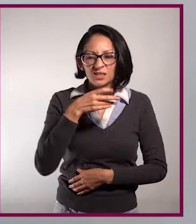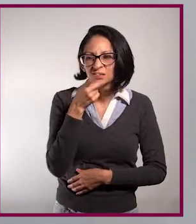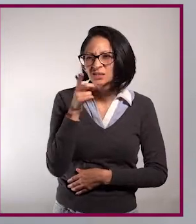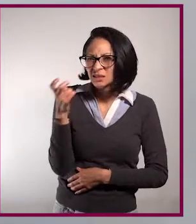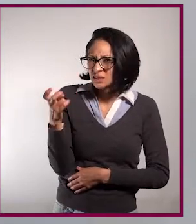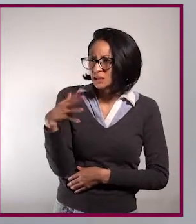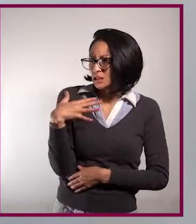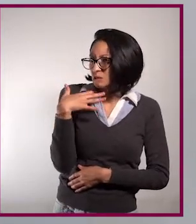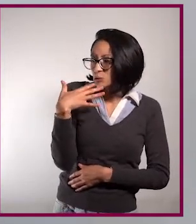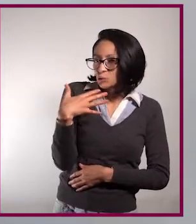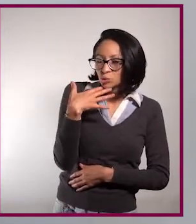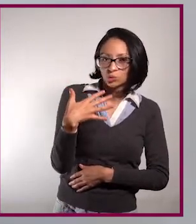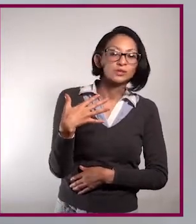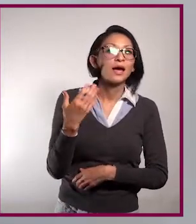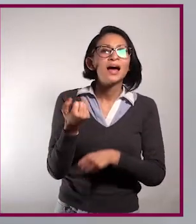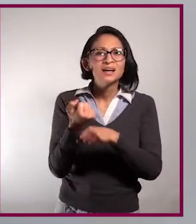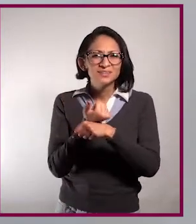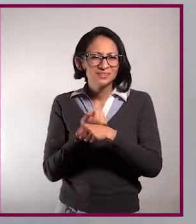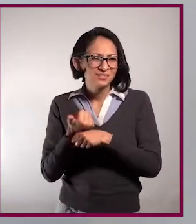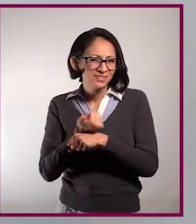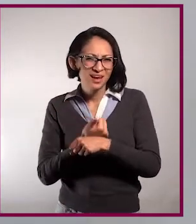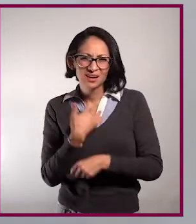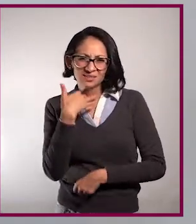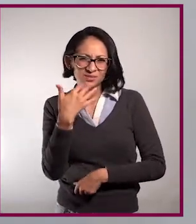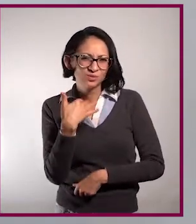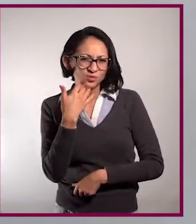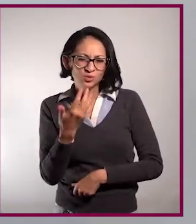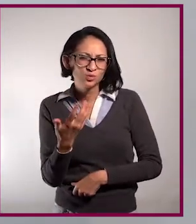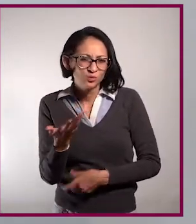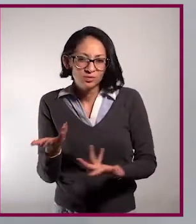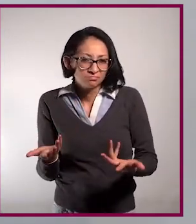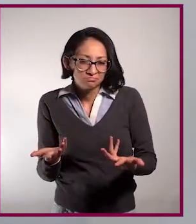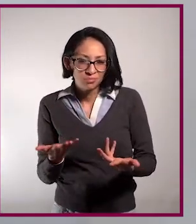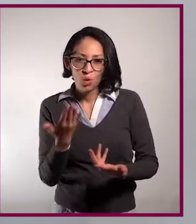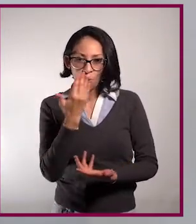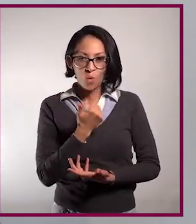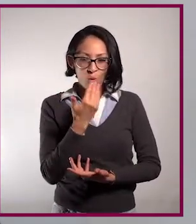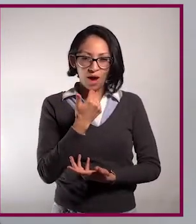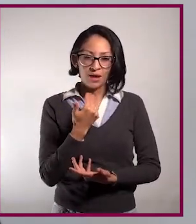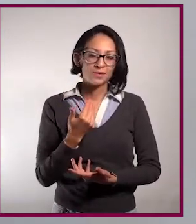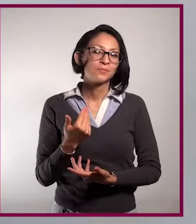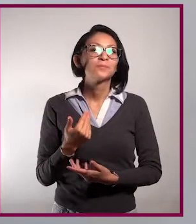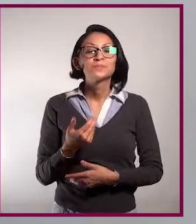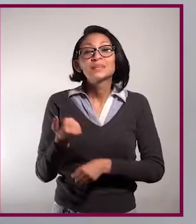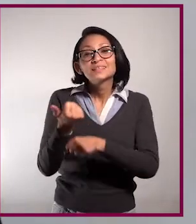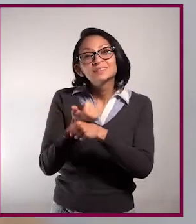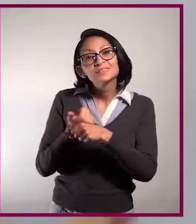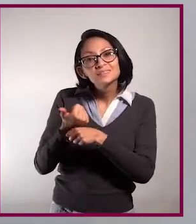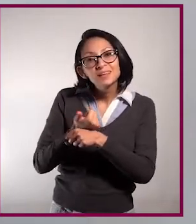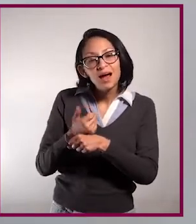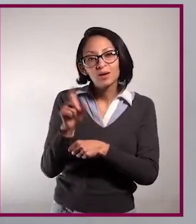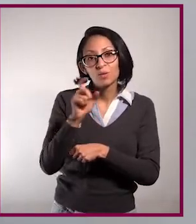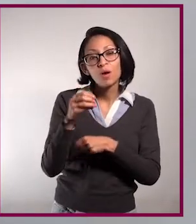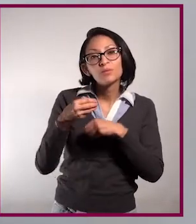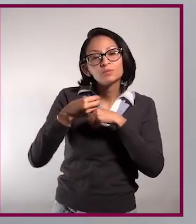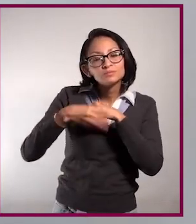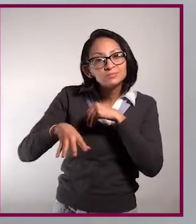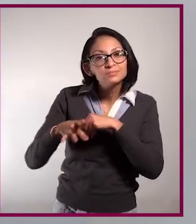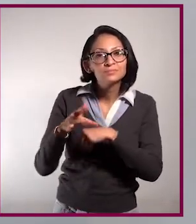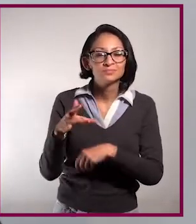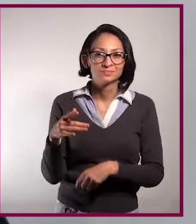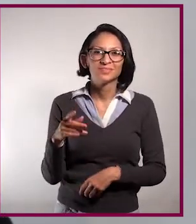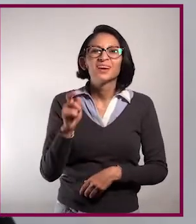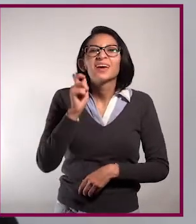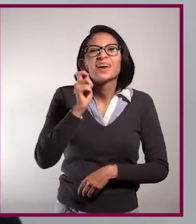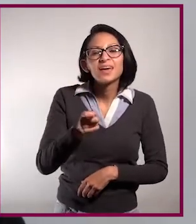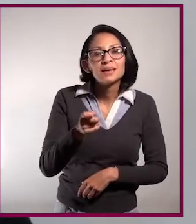es sucia. La sangre no es sucia ni contiene desechos de tu cuerpo. Al contrario, la sangre en la menstruación